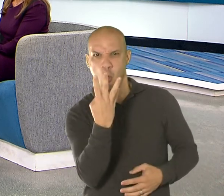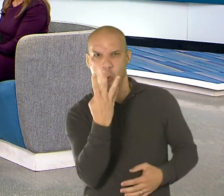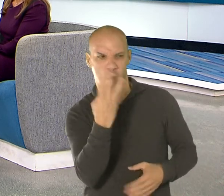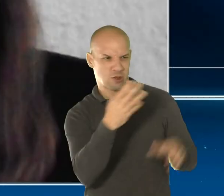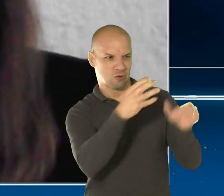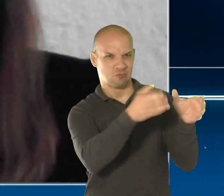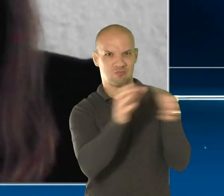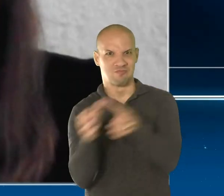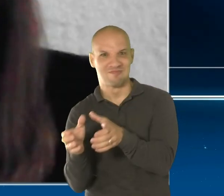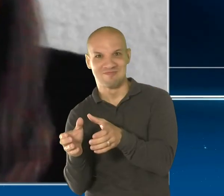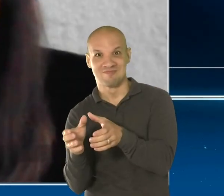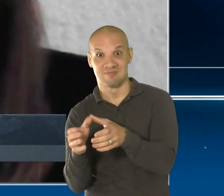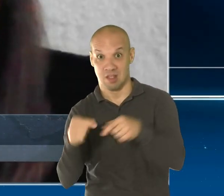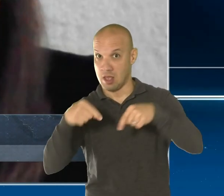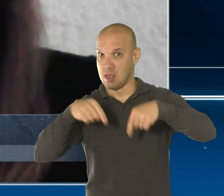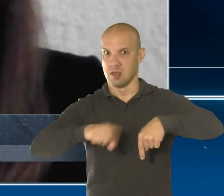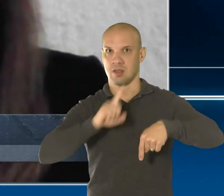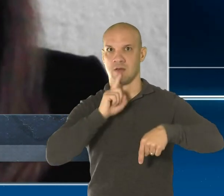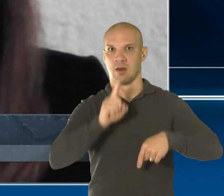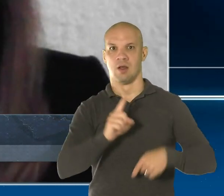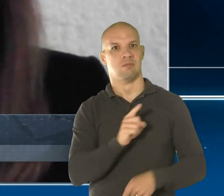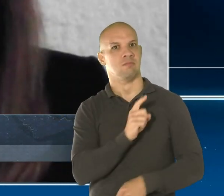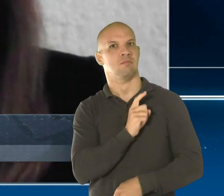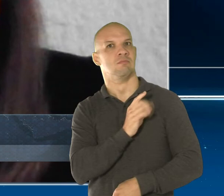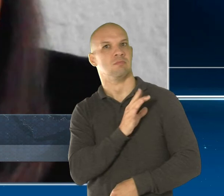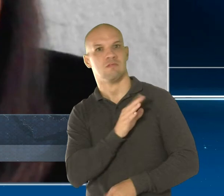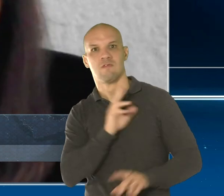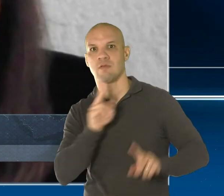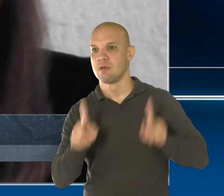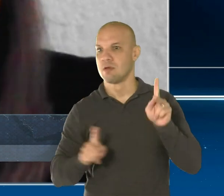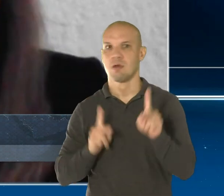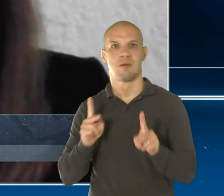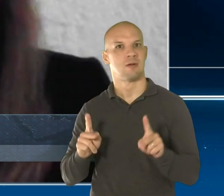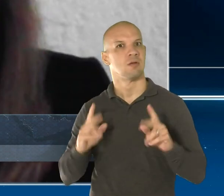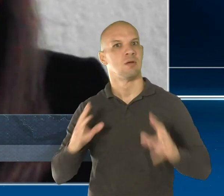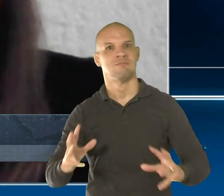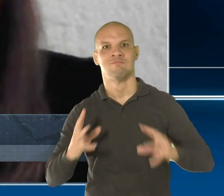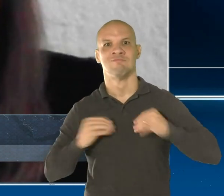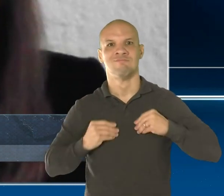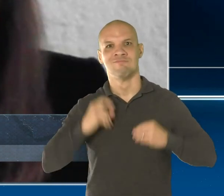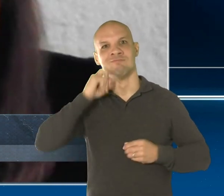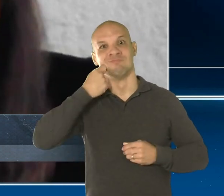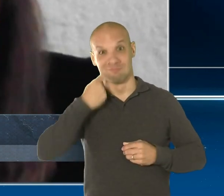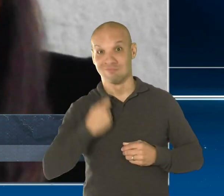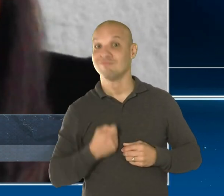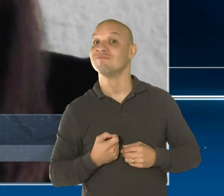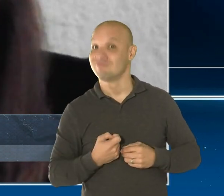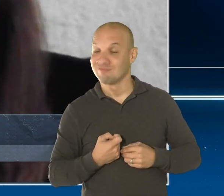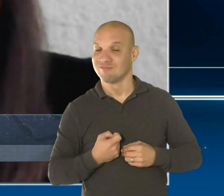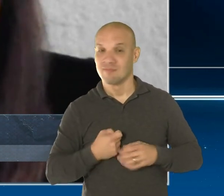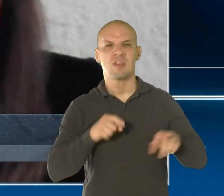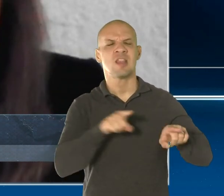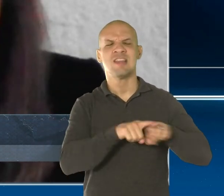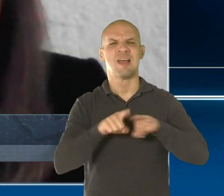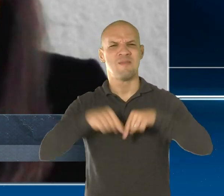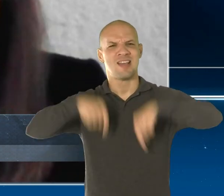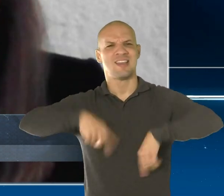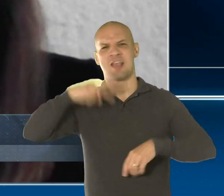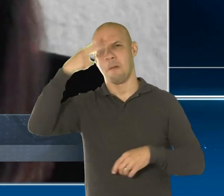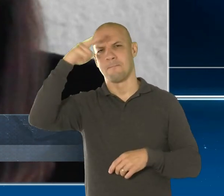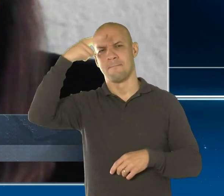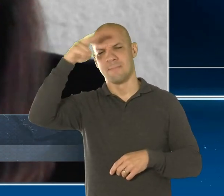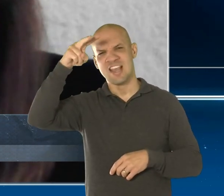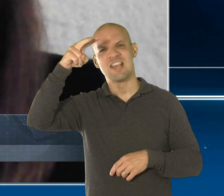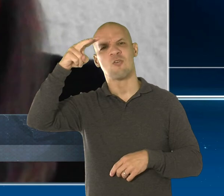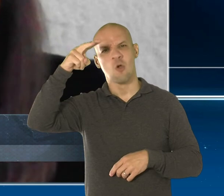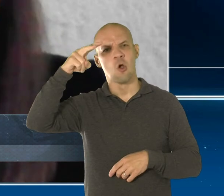México y bueno, fue súper bien recibido por parte de la población. Y por supuesto que también aquí en México existen este